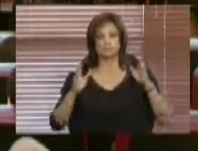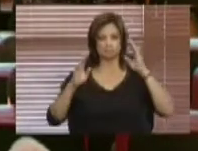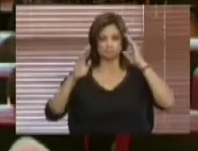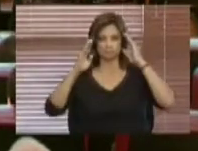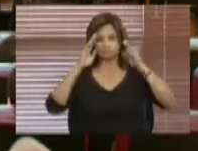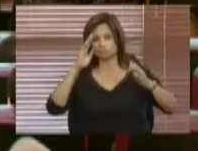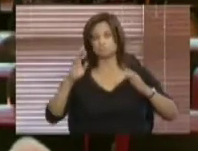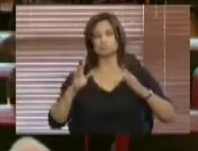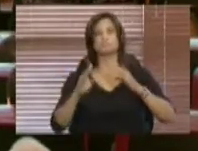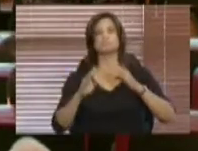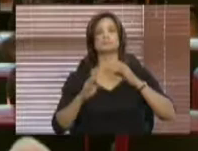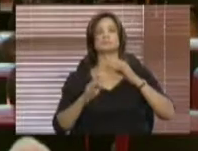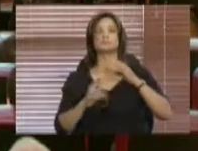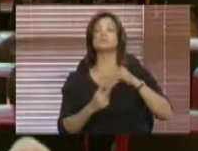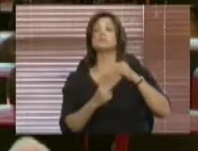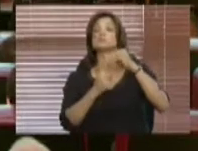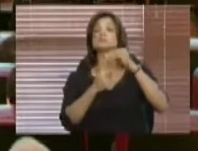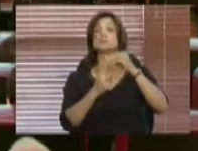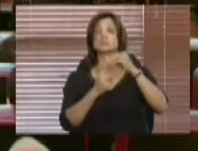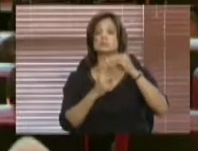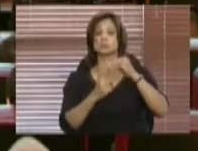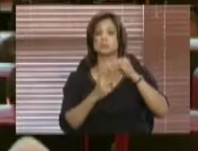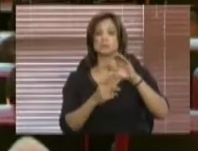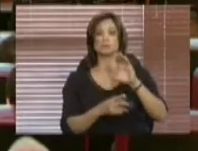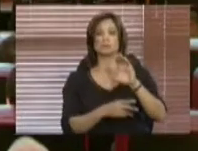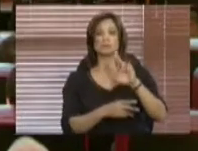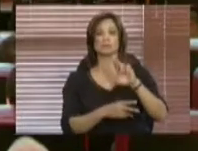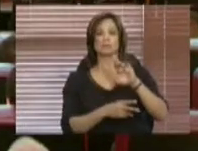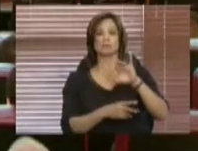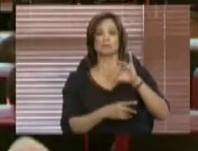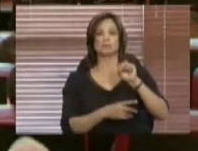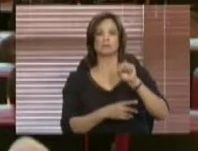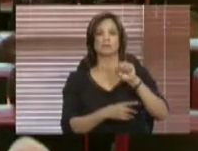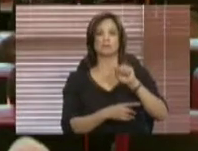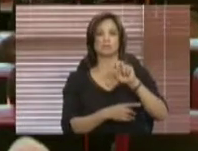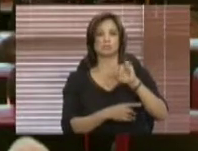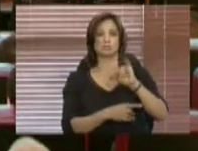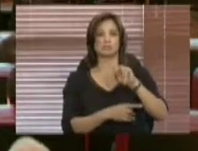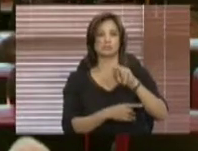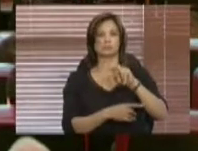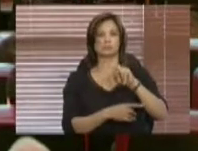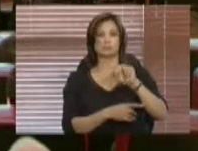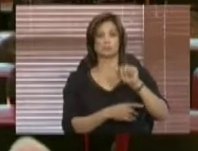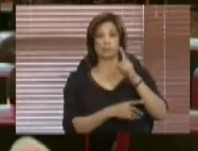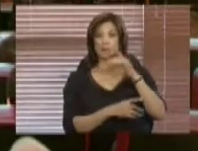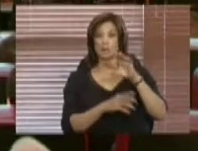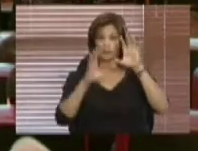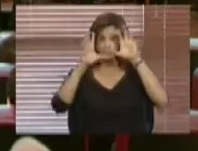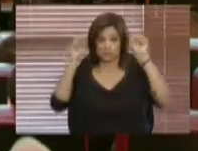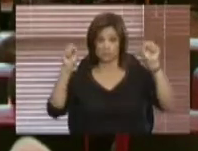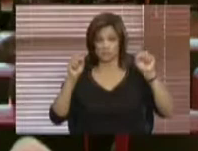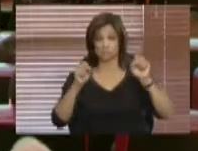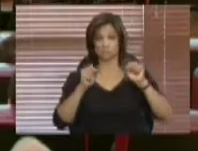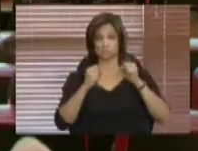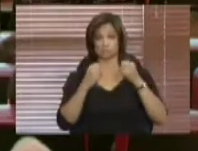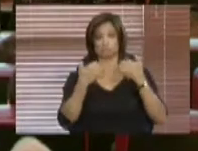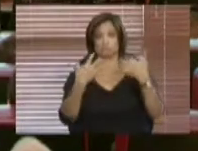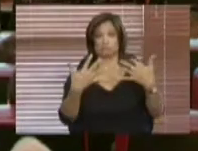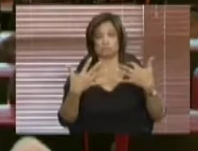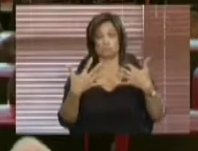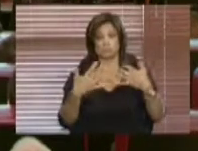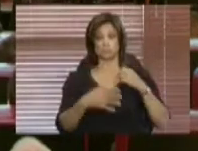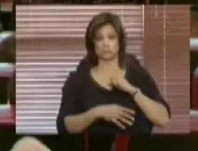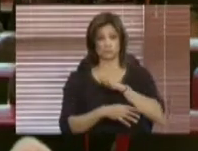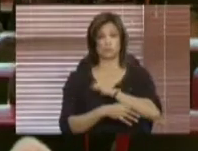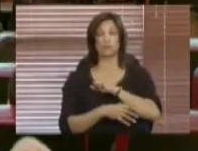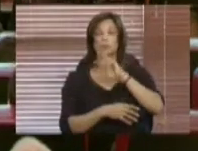Saludos distinguidos para doña Cristina Lizardo, presidenta de la Asamblea Nacional y del